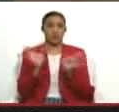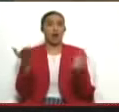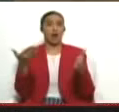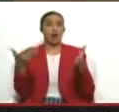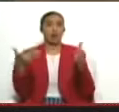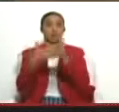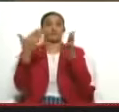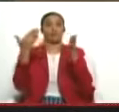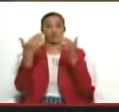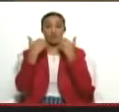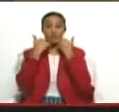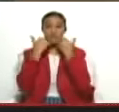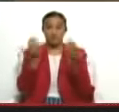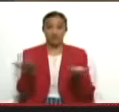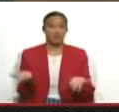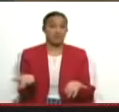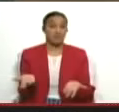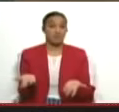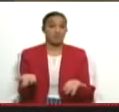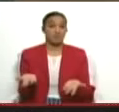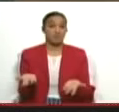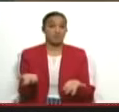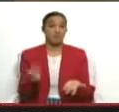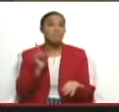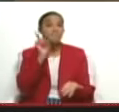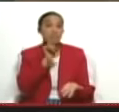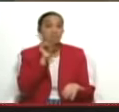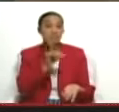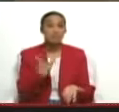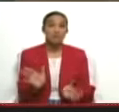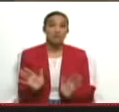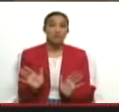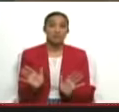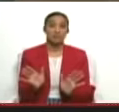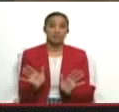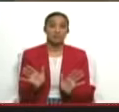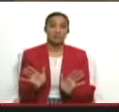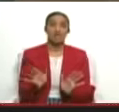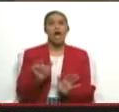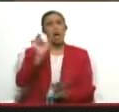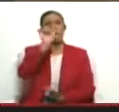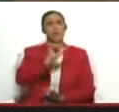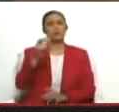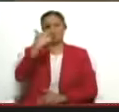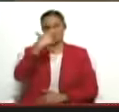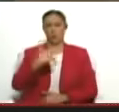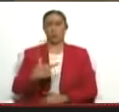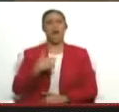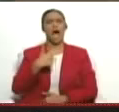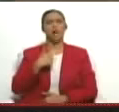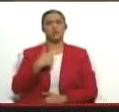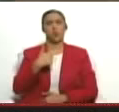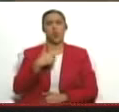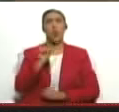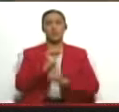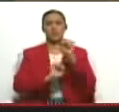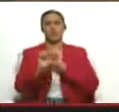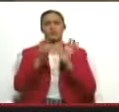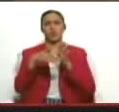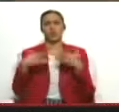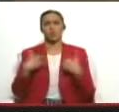Ves donde personas que están con las banderas de La Paz de la defensa de la dignidad de la vida